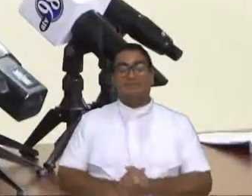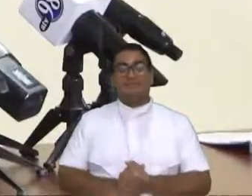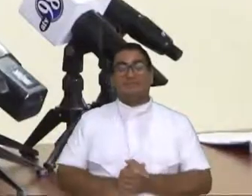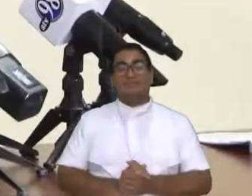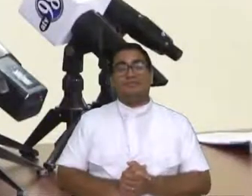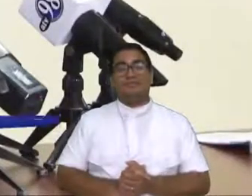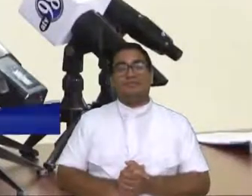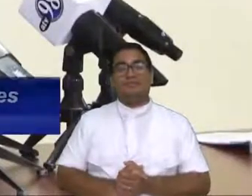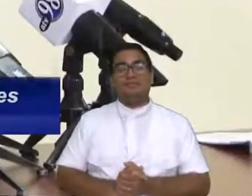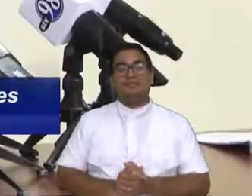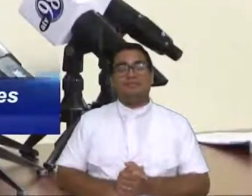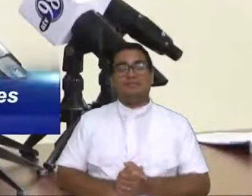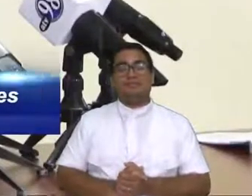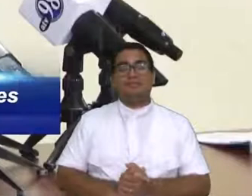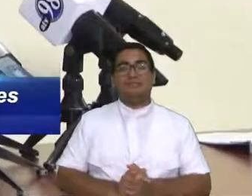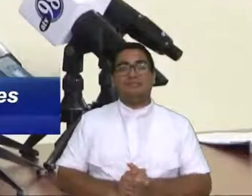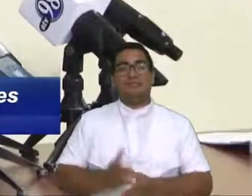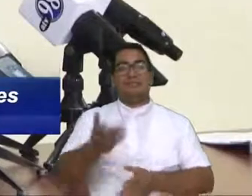Ocurrieron